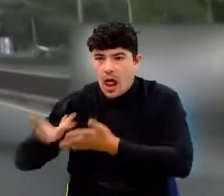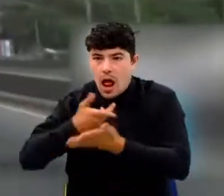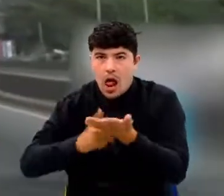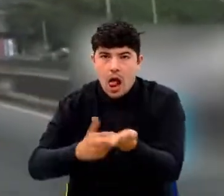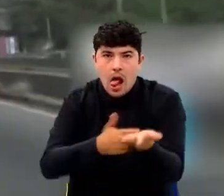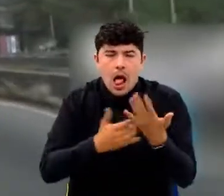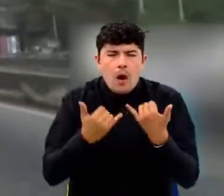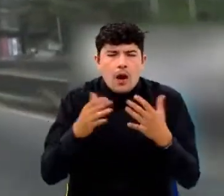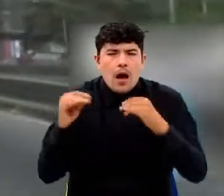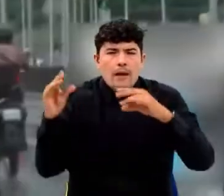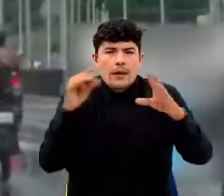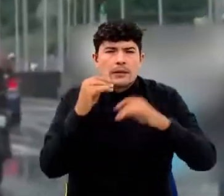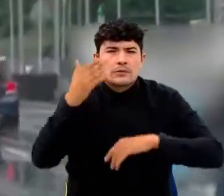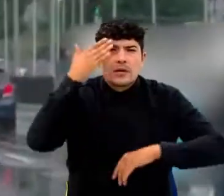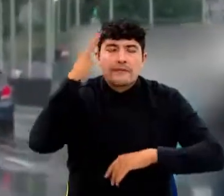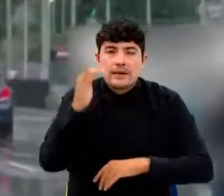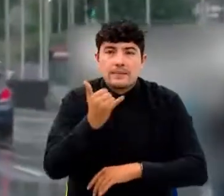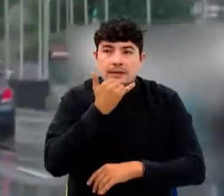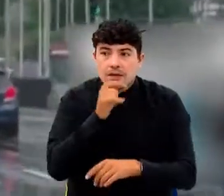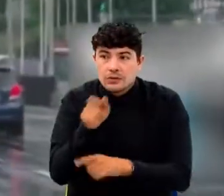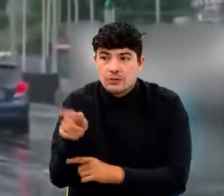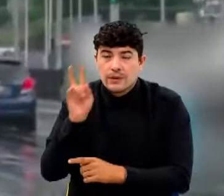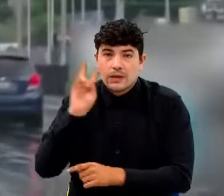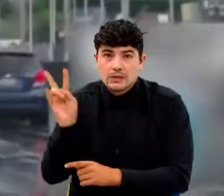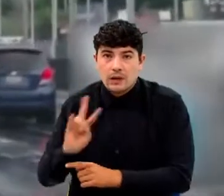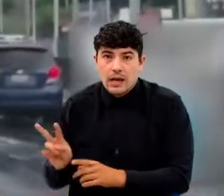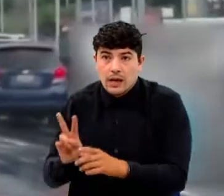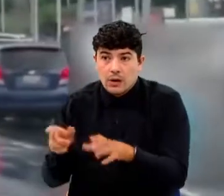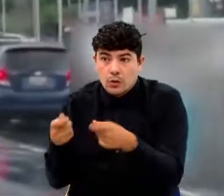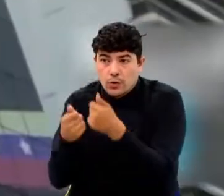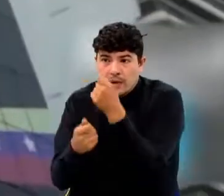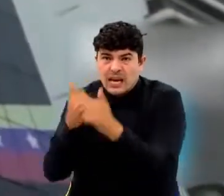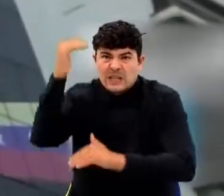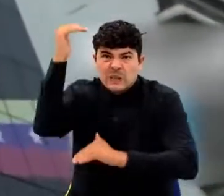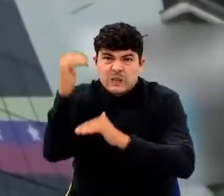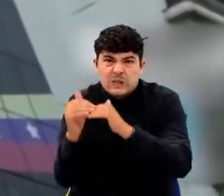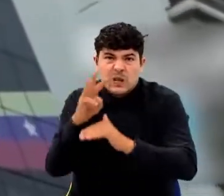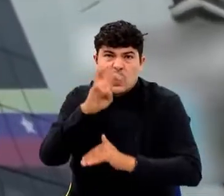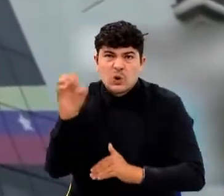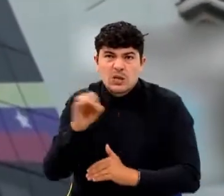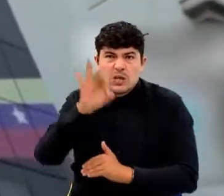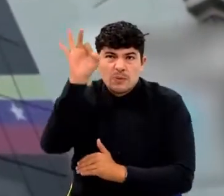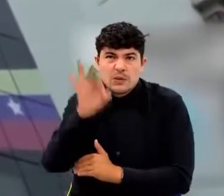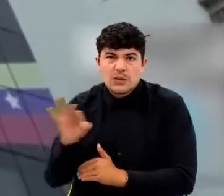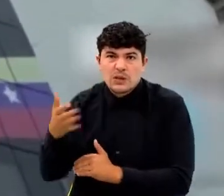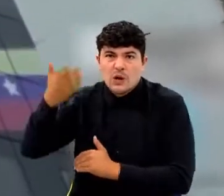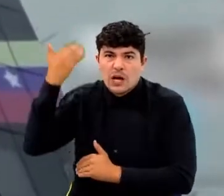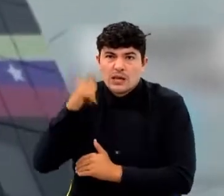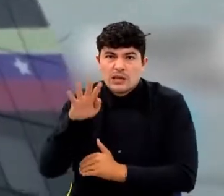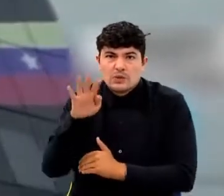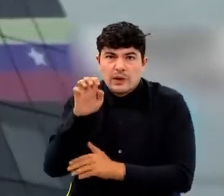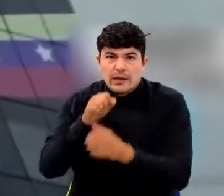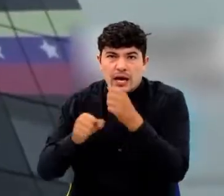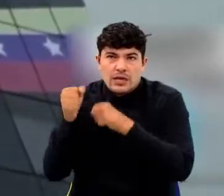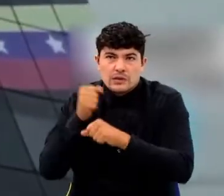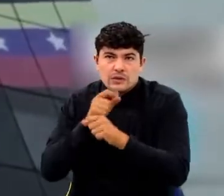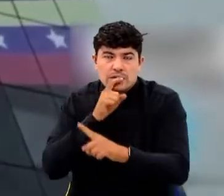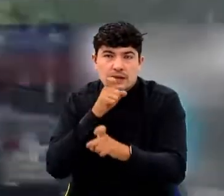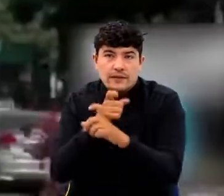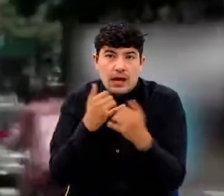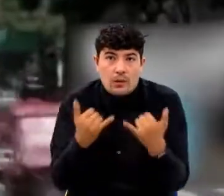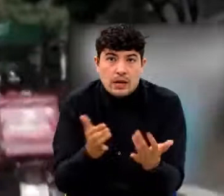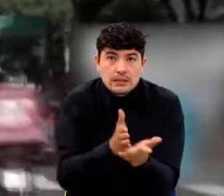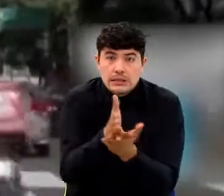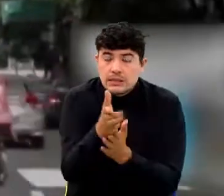del vecino país, en el que su economía se redujo en un 80% durante 9 años de crisis y sigue estando en